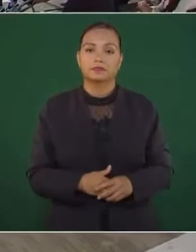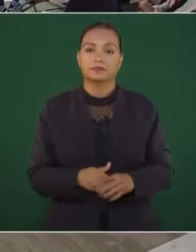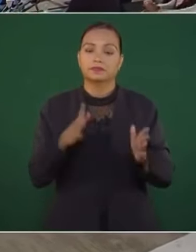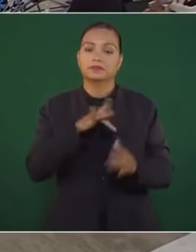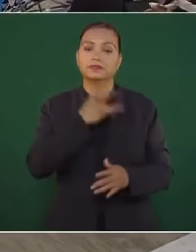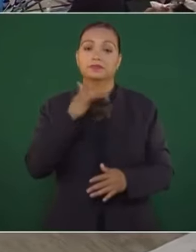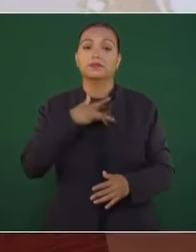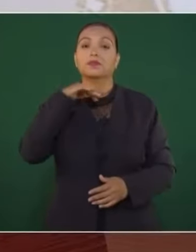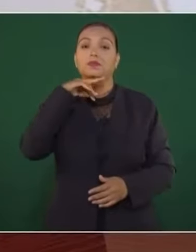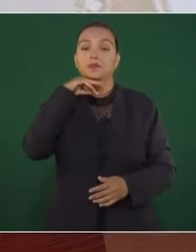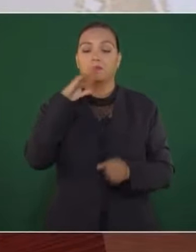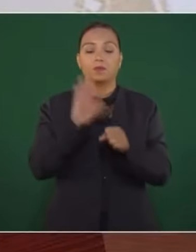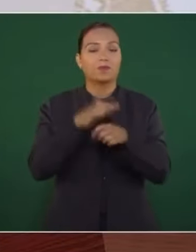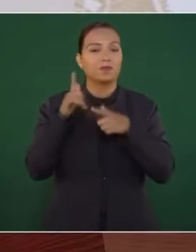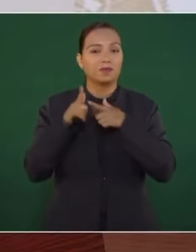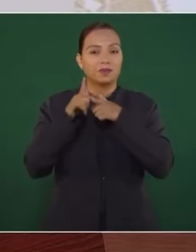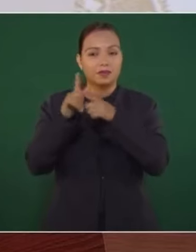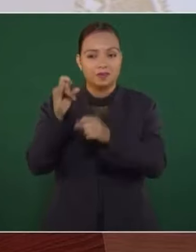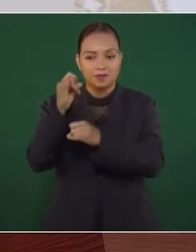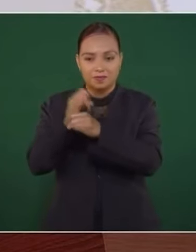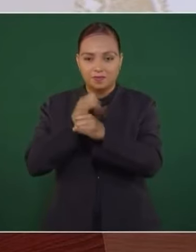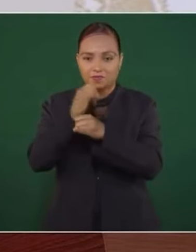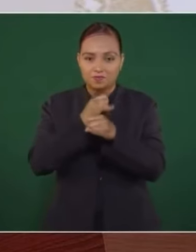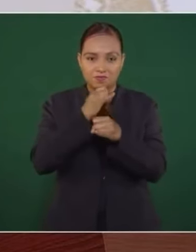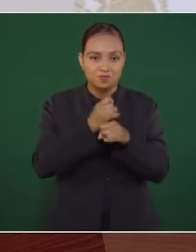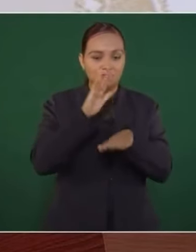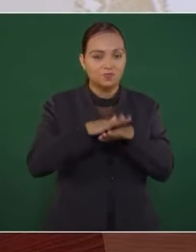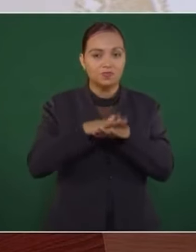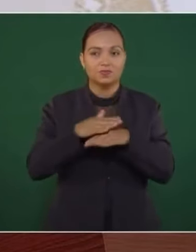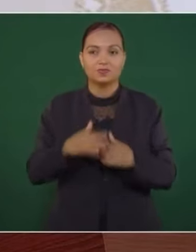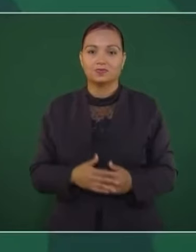muy preocupados, porque vamos avanzando en la investigación